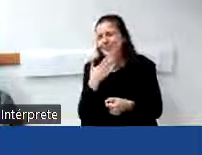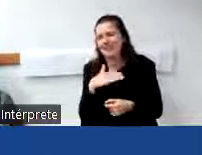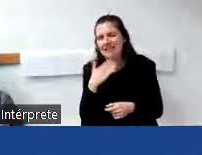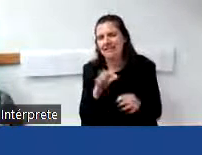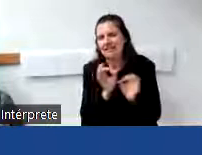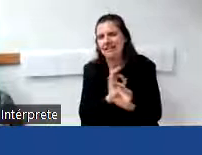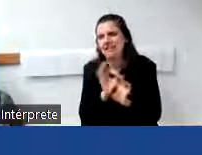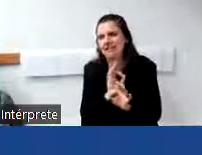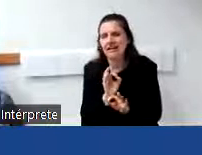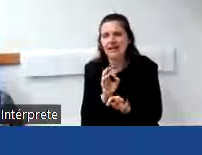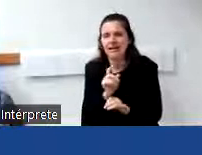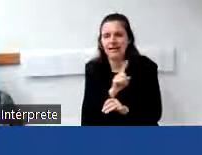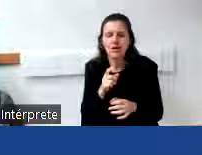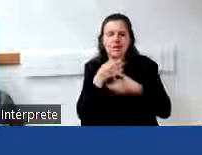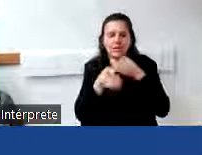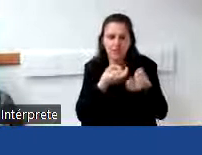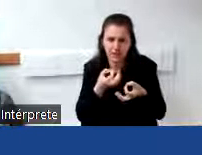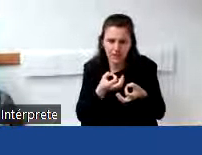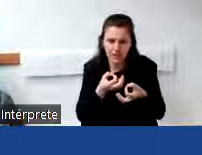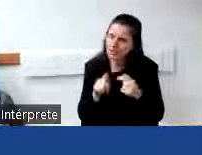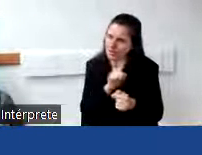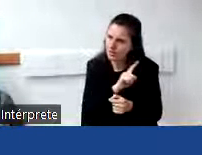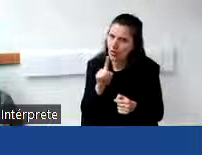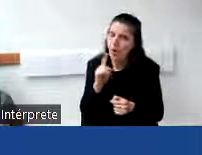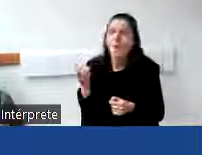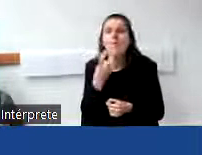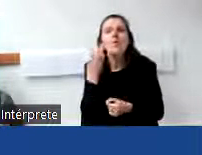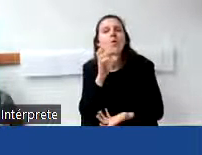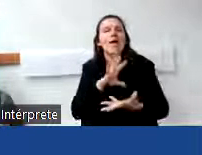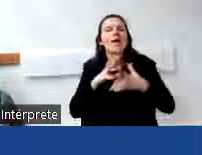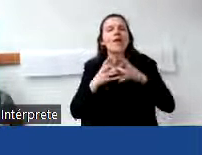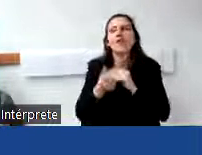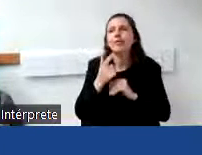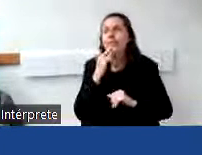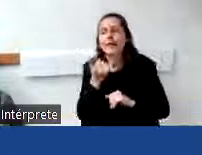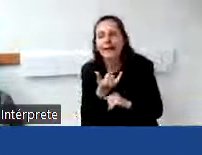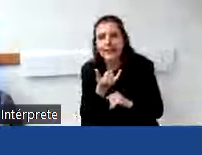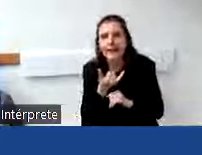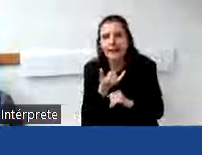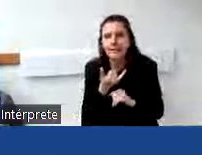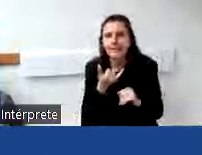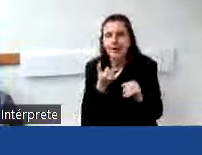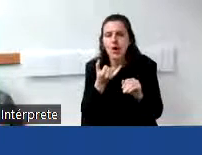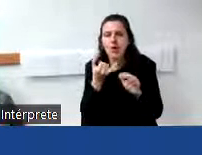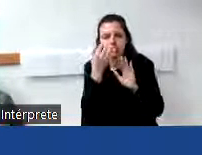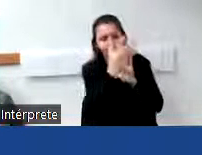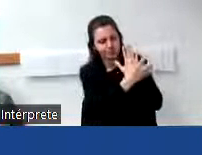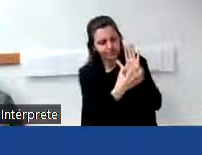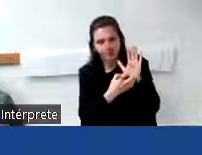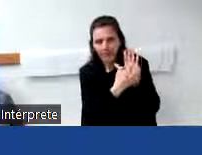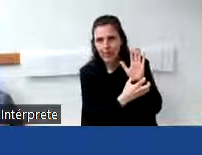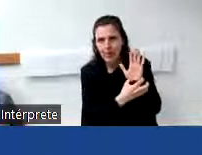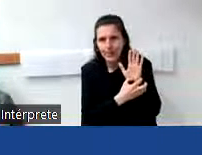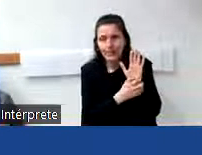ejemplo, donde el rojo es mucho dolor, por decir un ejemplo, y bueno, y ahí vamos hasta el verde, a ver, para llegar al verde que no nos